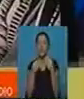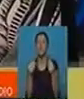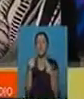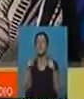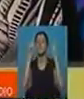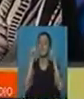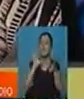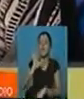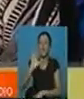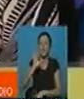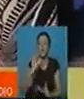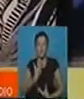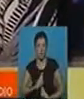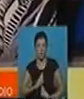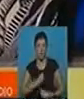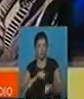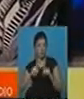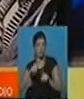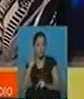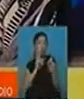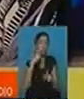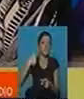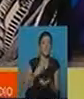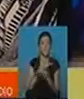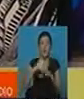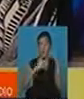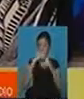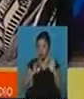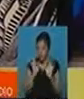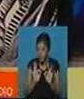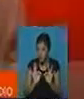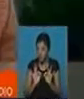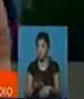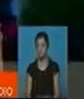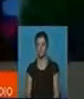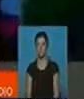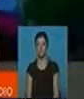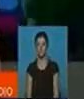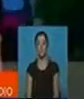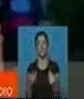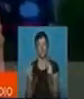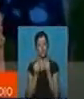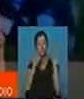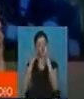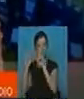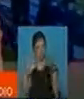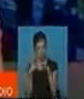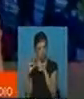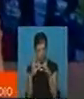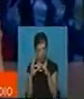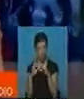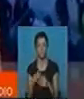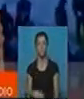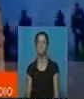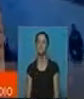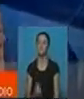una sociedad supuestamente desarrollada. Bueno, aquí hay muchos temas que se entrecruzan. El primero es que desde hace mucho